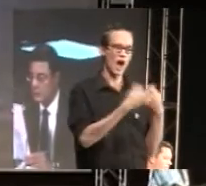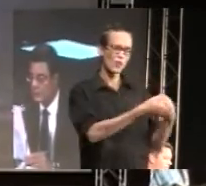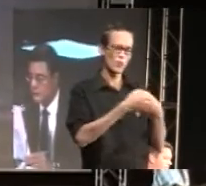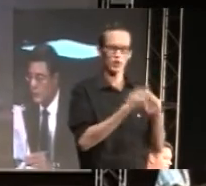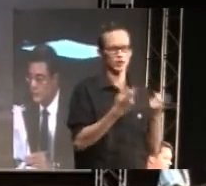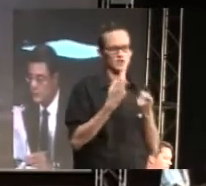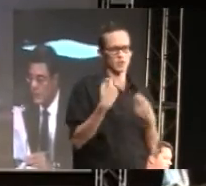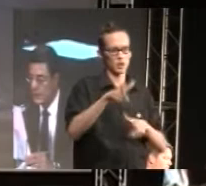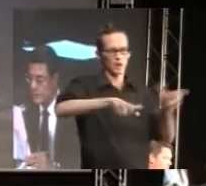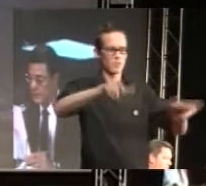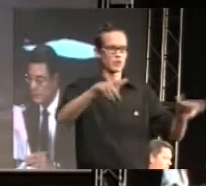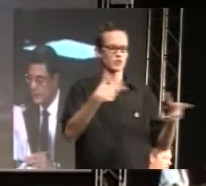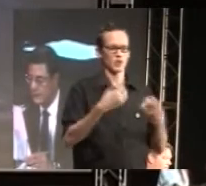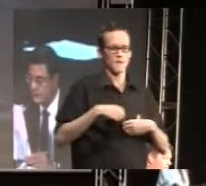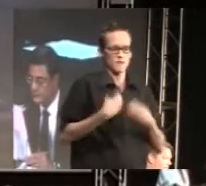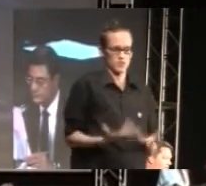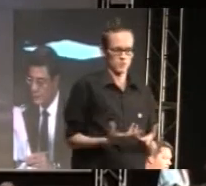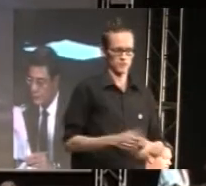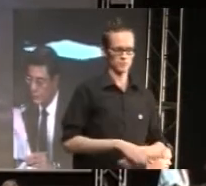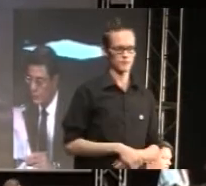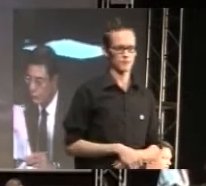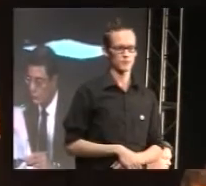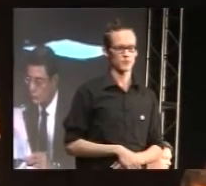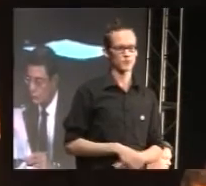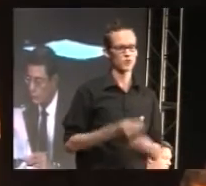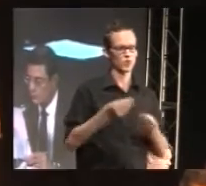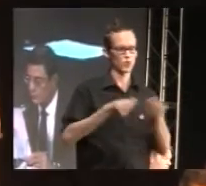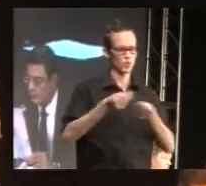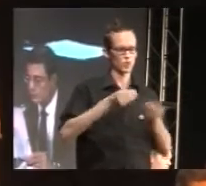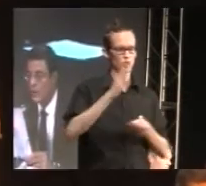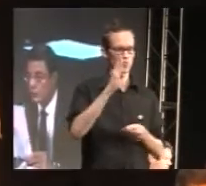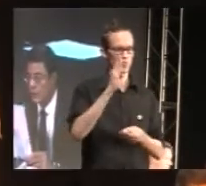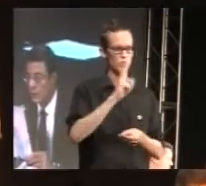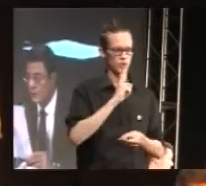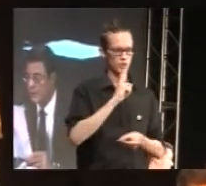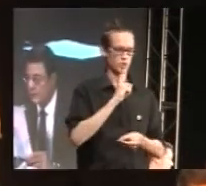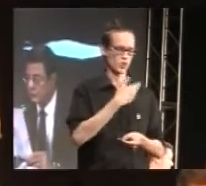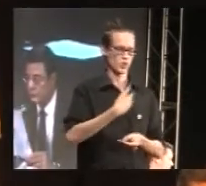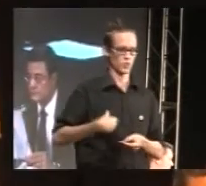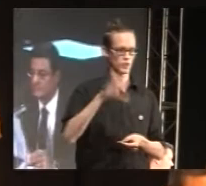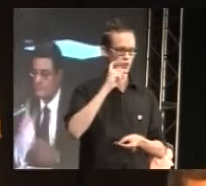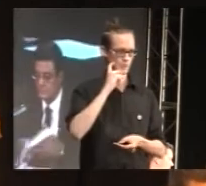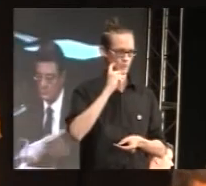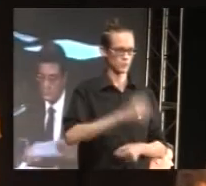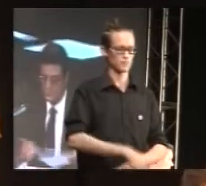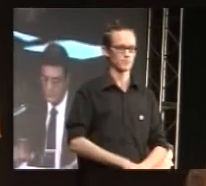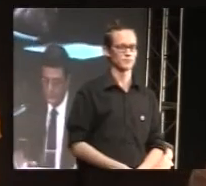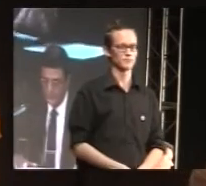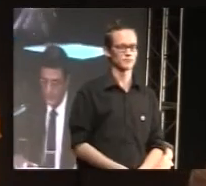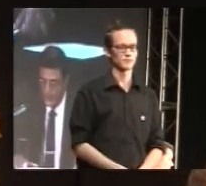de nuestros ciudadanos. Atentamente, contador Gustavo Eduardo Bordet, gobernador de Entre Ríos.